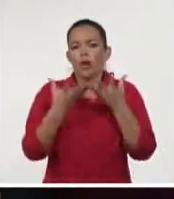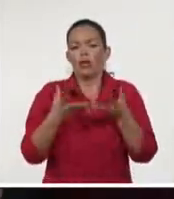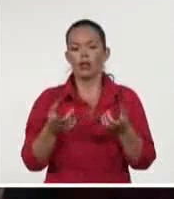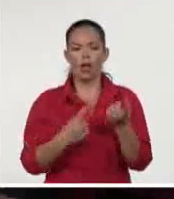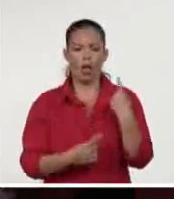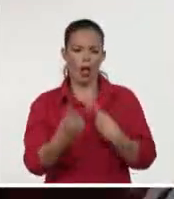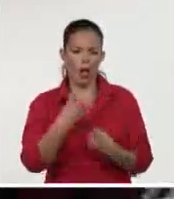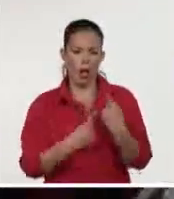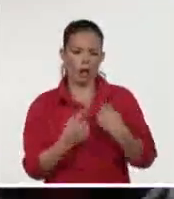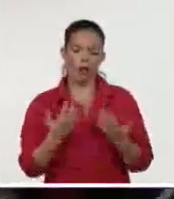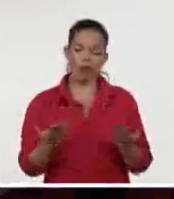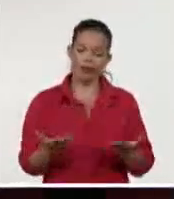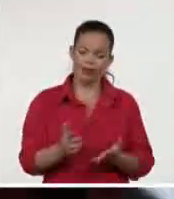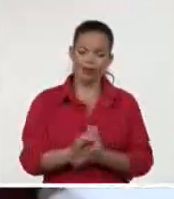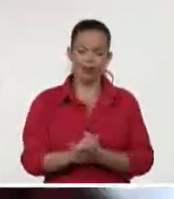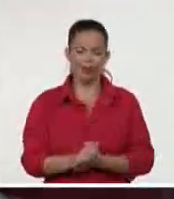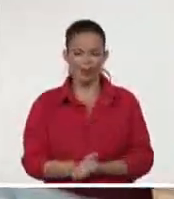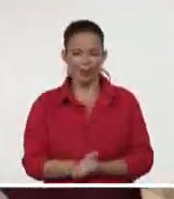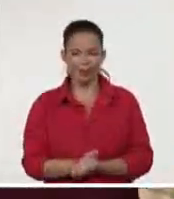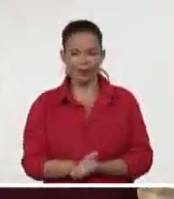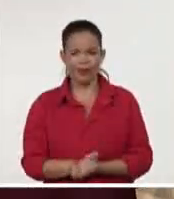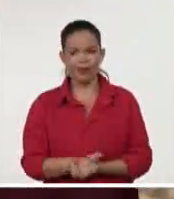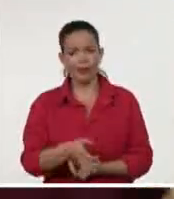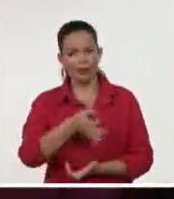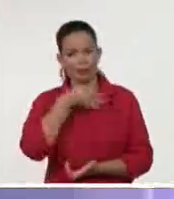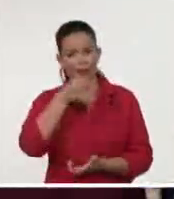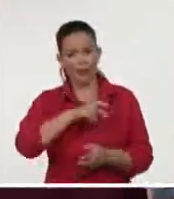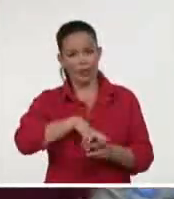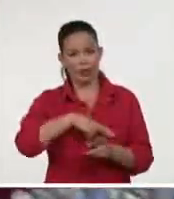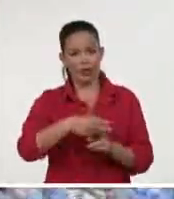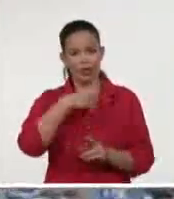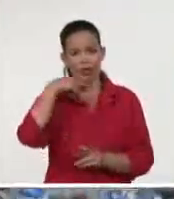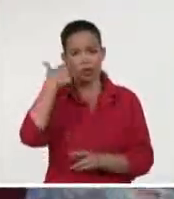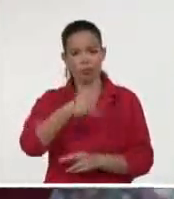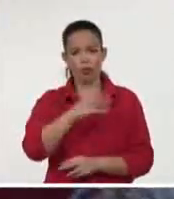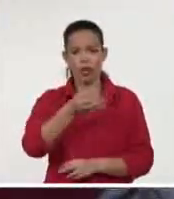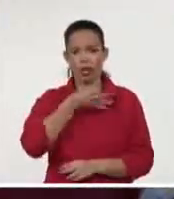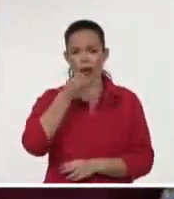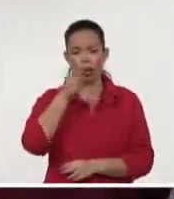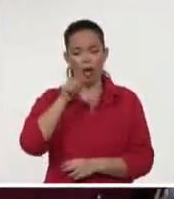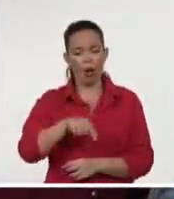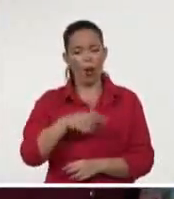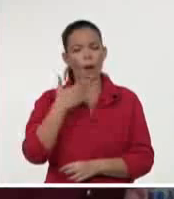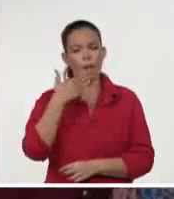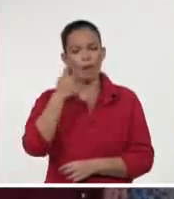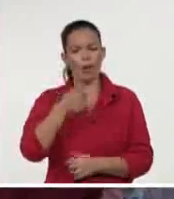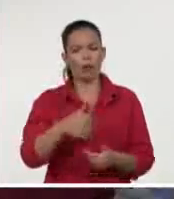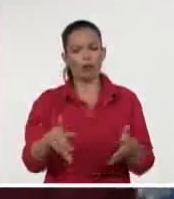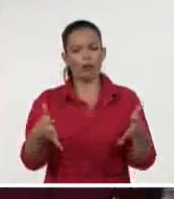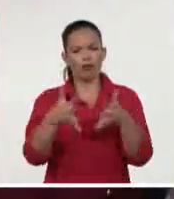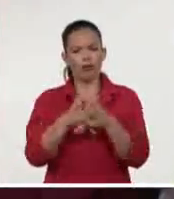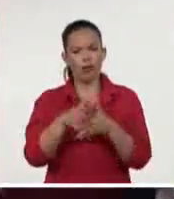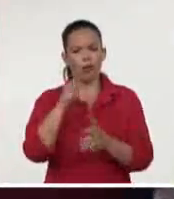presidenta del Consejo de la Federación de Rusia manifestó al jefe de Estado cubano la voluntad de estrechar los vínculos culturales entre